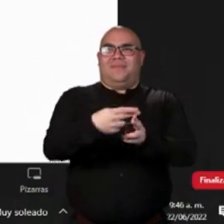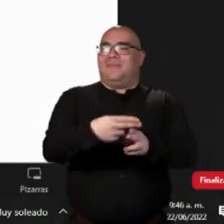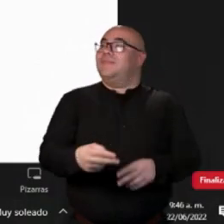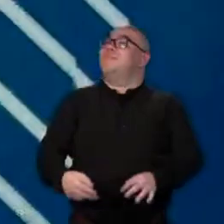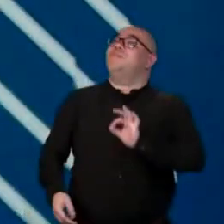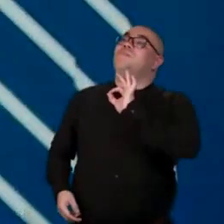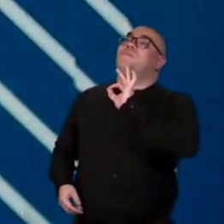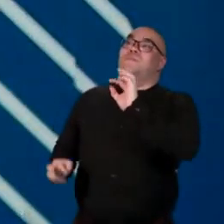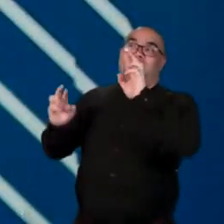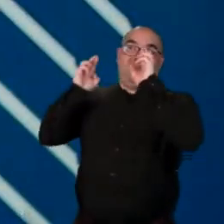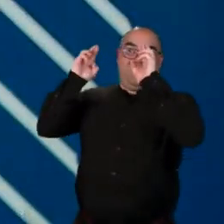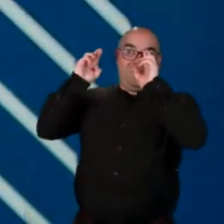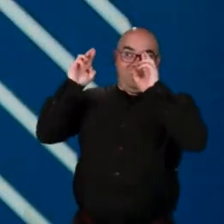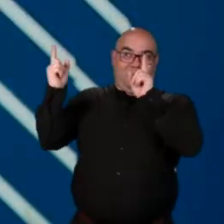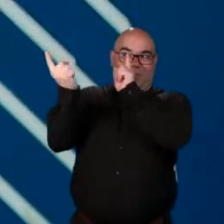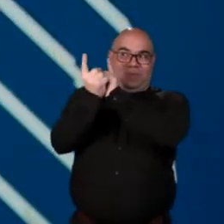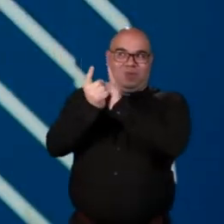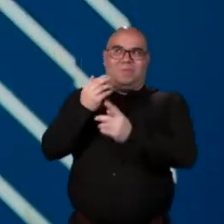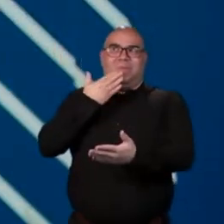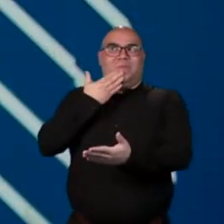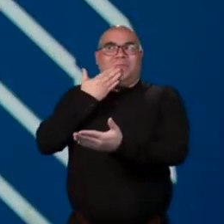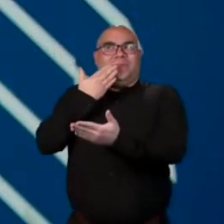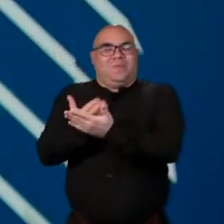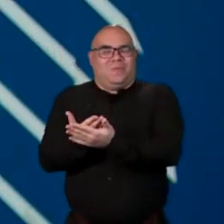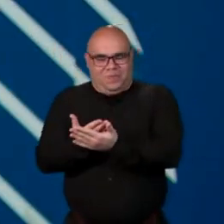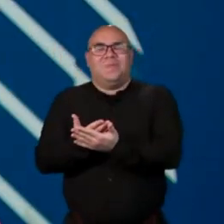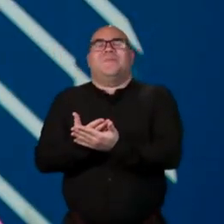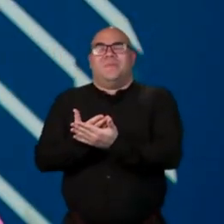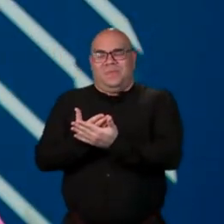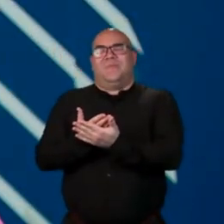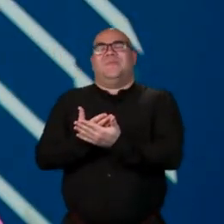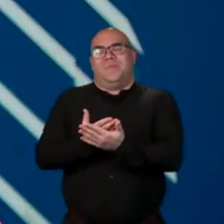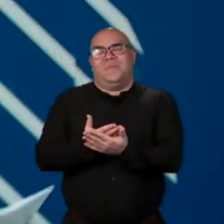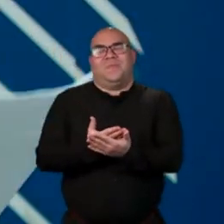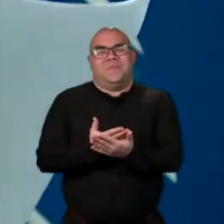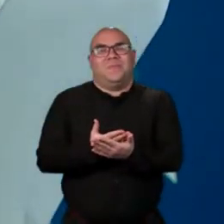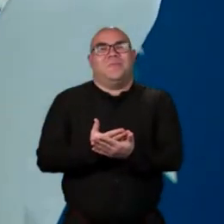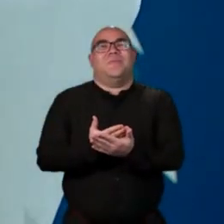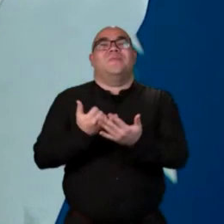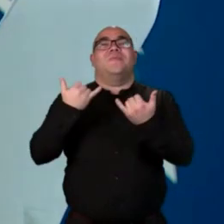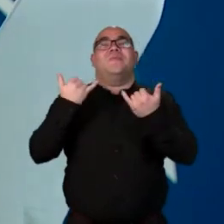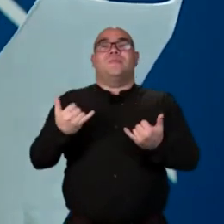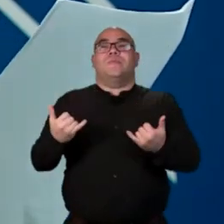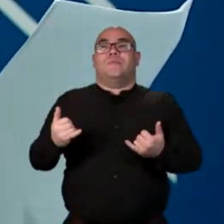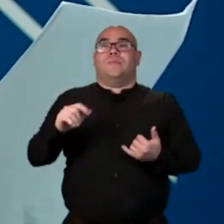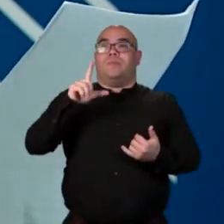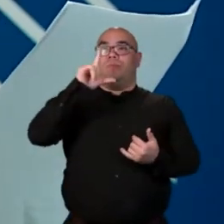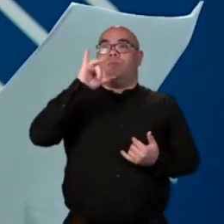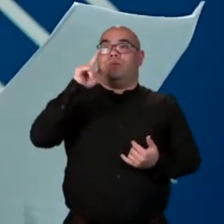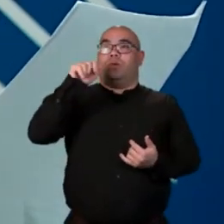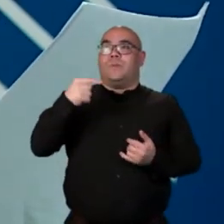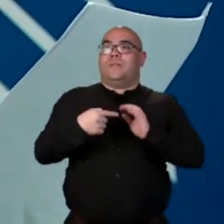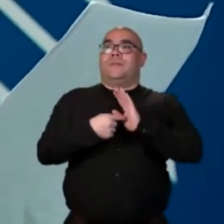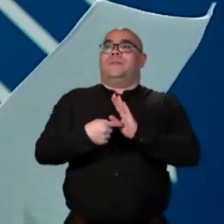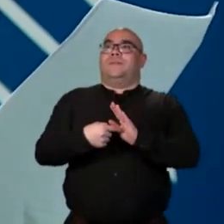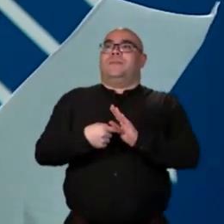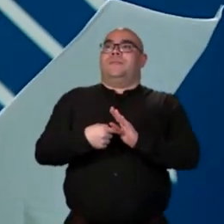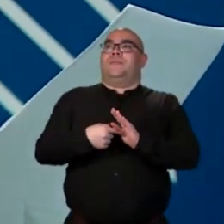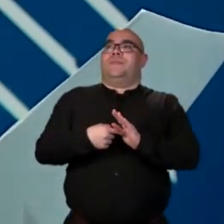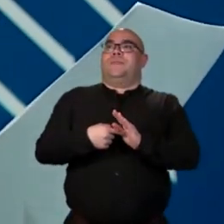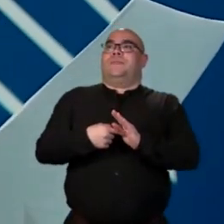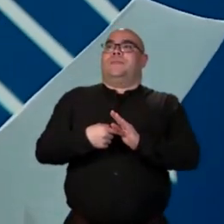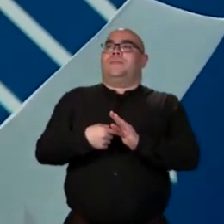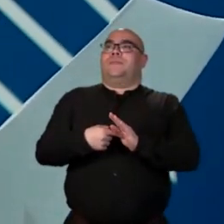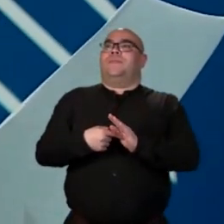sea. Muchísimas gracias. Vamos entonces, dice Luis David. Usted